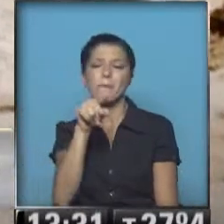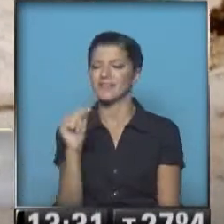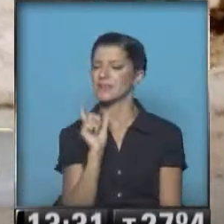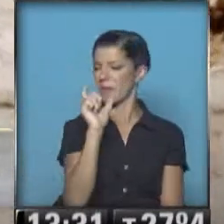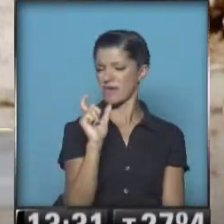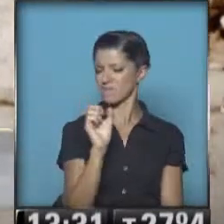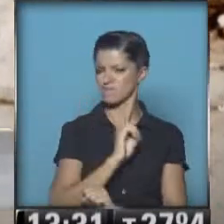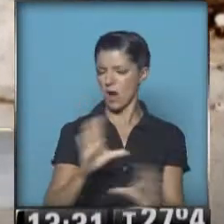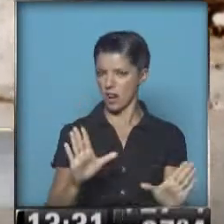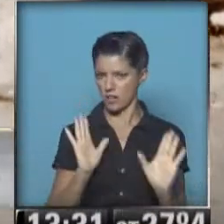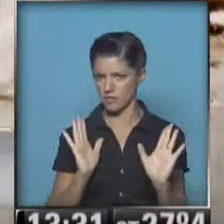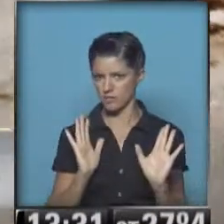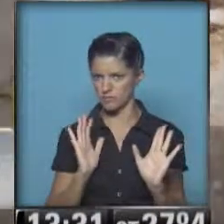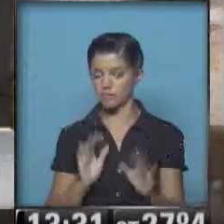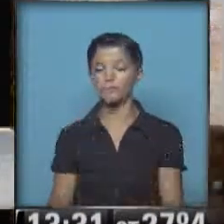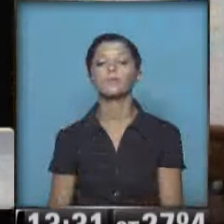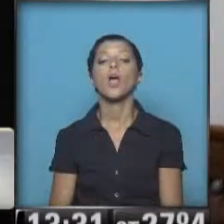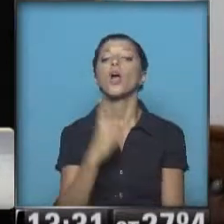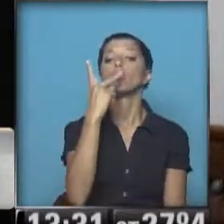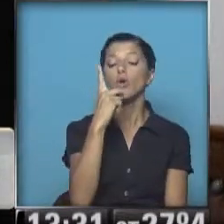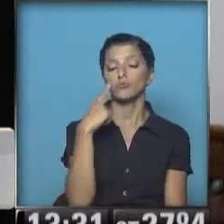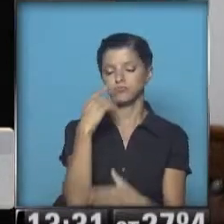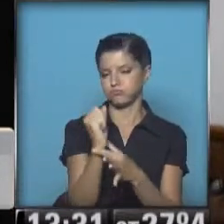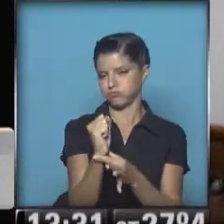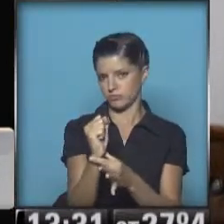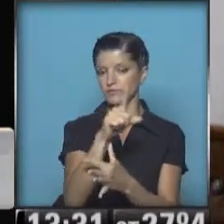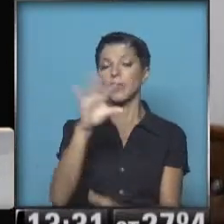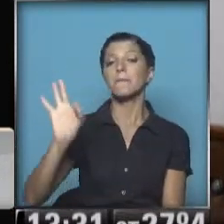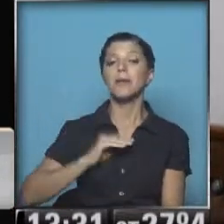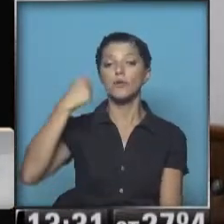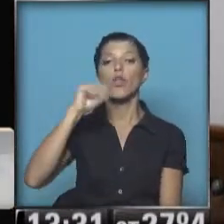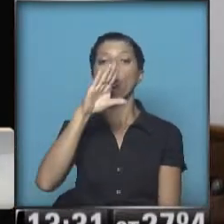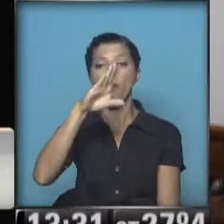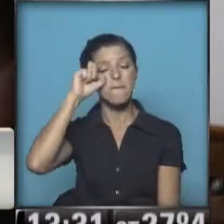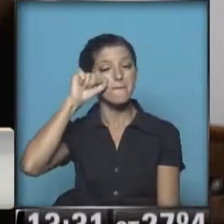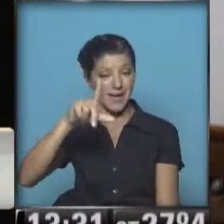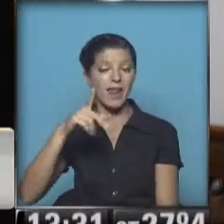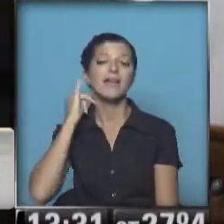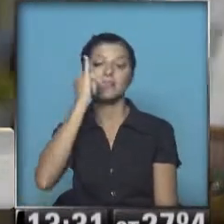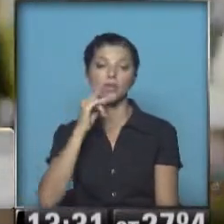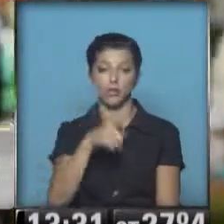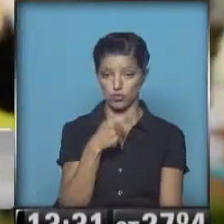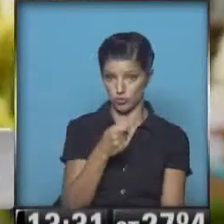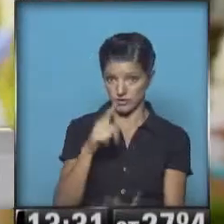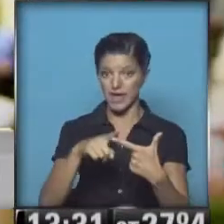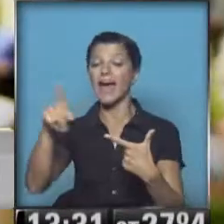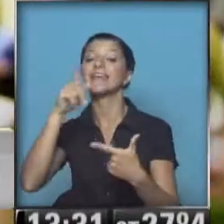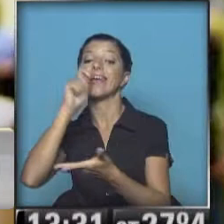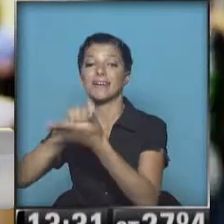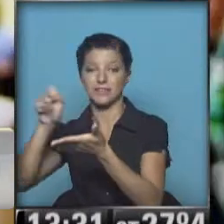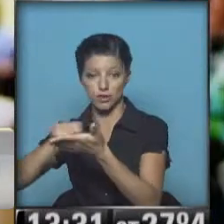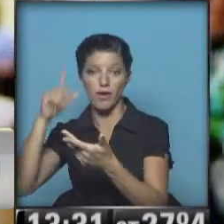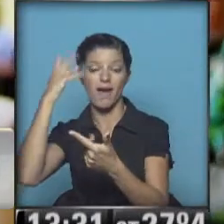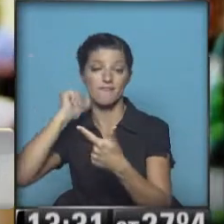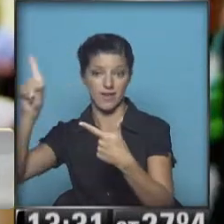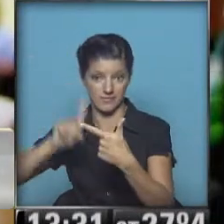mala palabra. Dos destacados intelectuales, el premio Nobel de Literatura turco Orhan Pamuk y la escritora francesa de